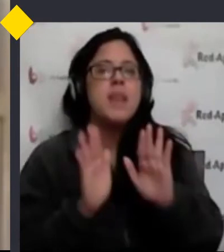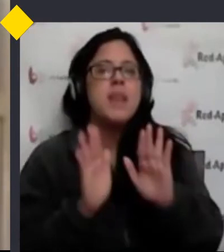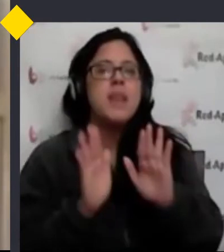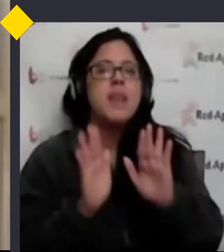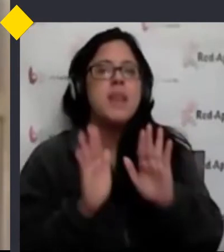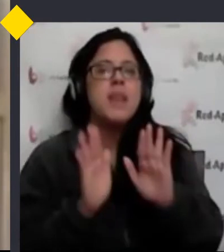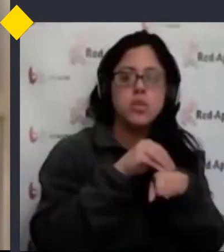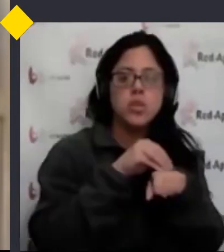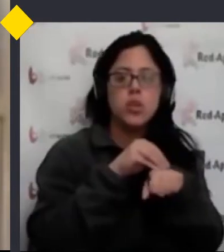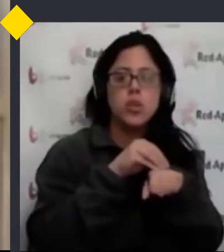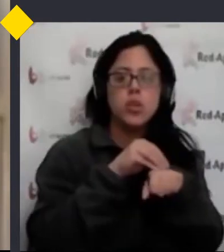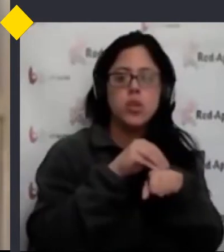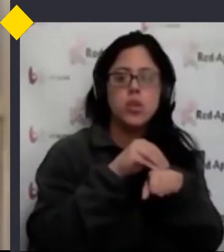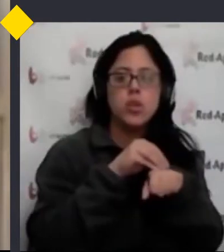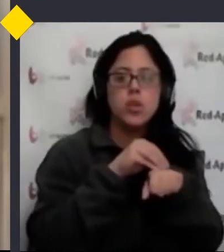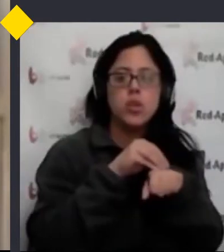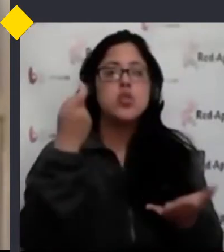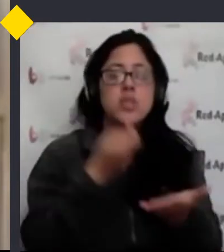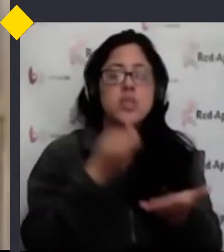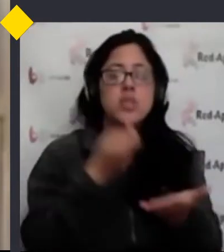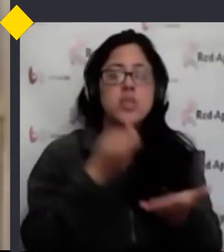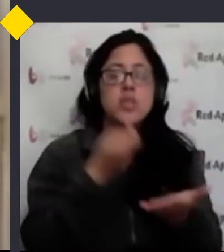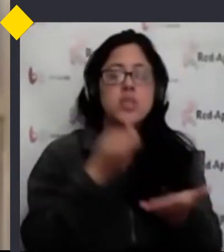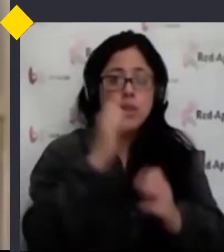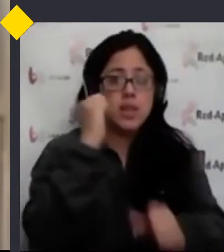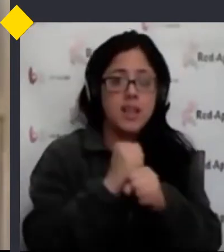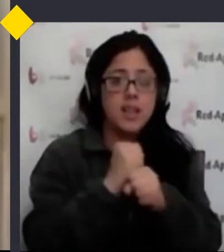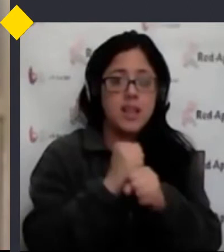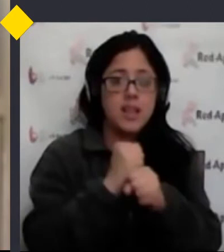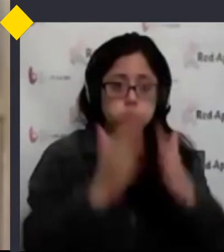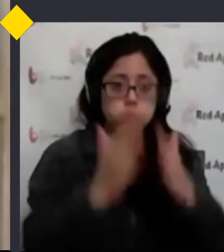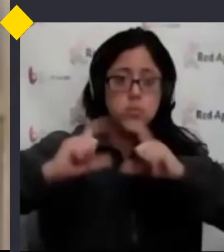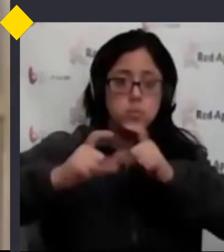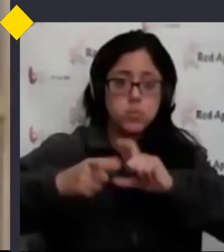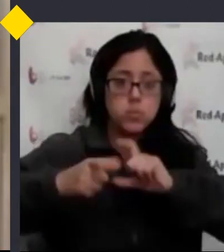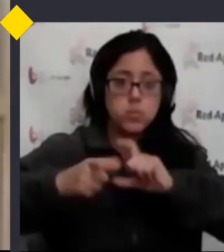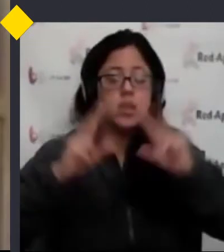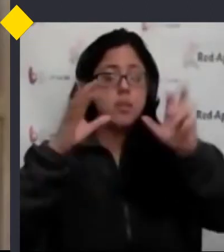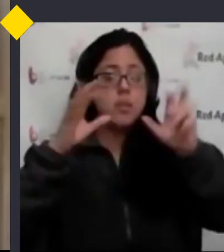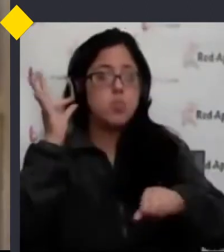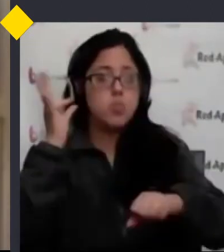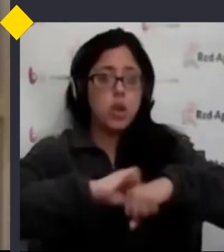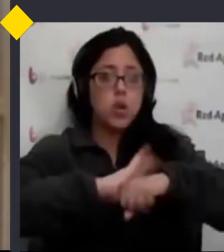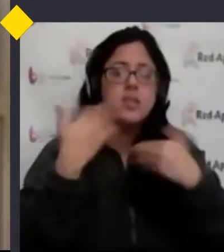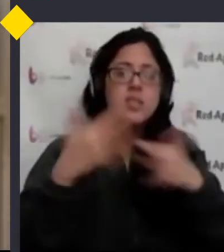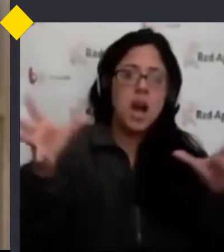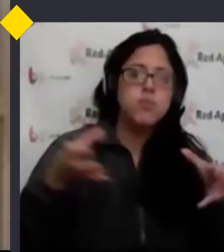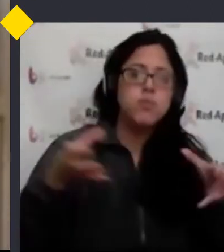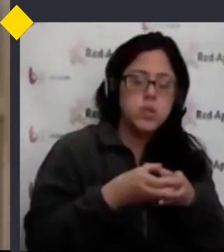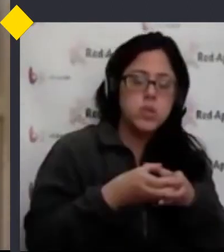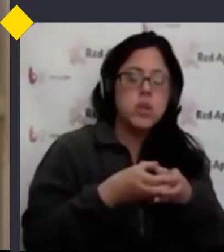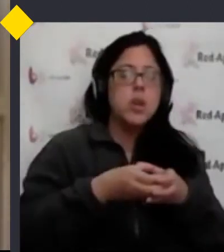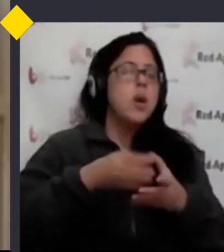del subsidio del empleo con un enfoque de género potente. Ahí en el Consejo Mujer COVID nos hemos reunido con el ministro de Hacienda, el ministro del Trabajo, bueno,